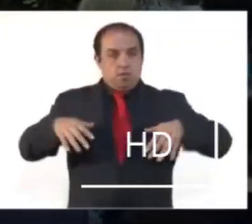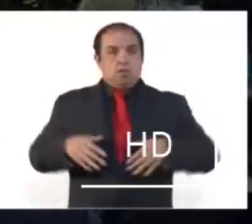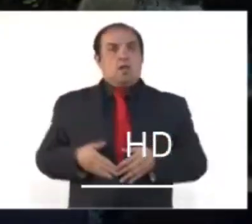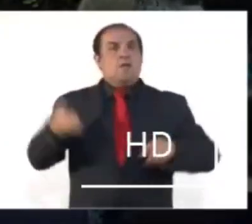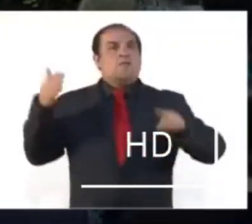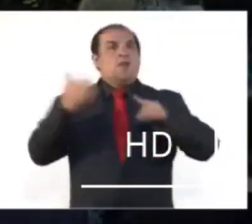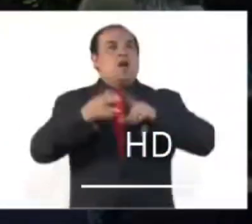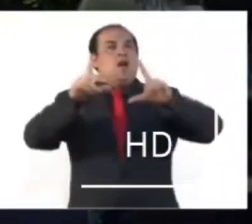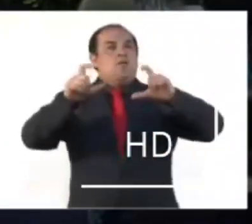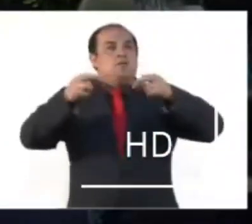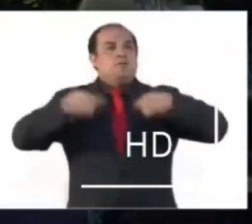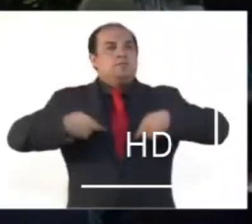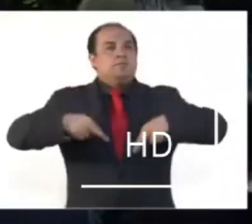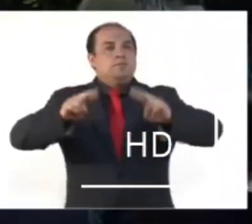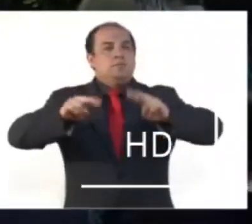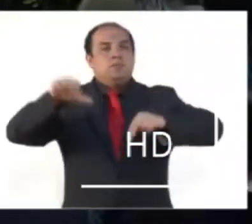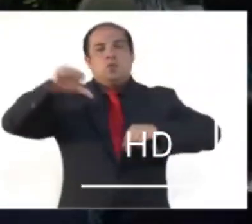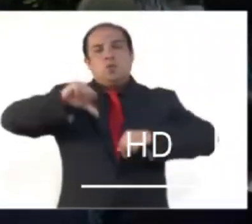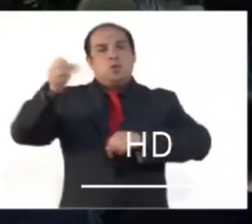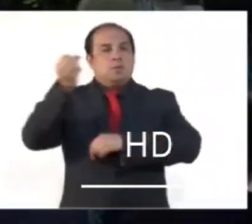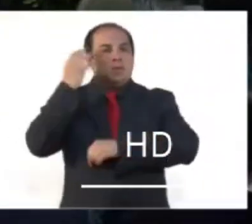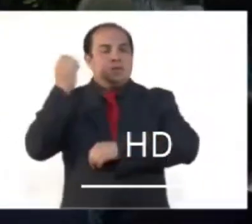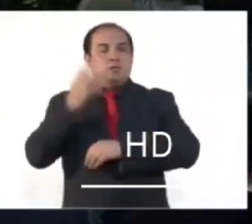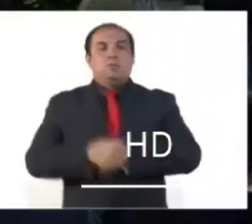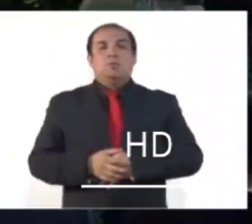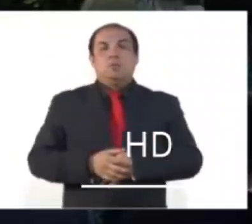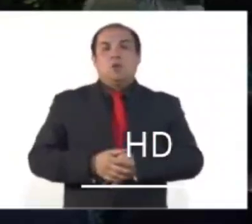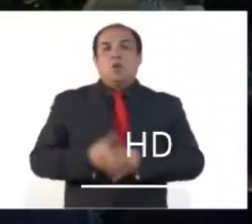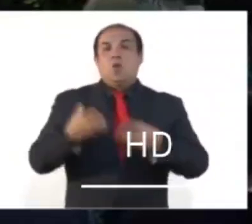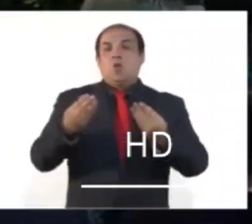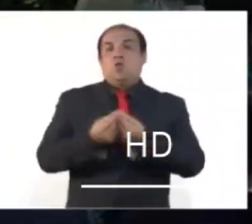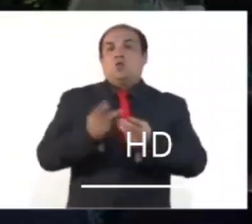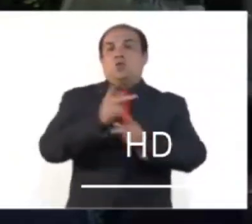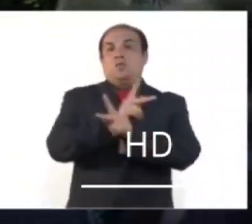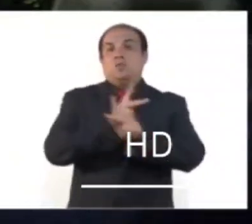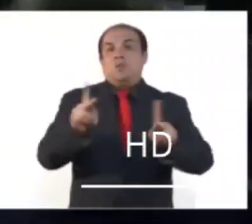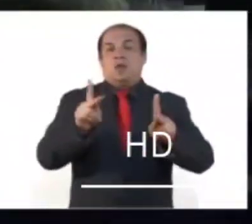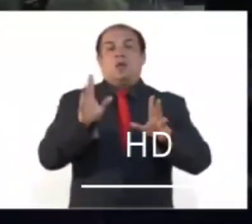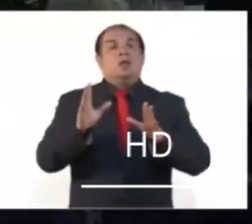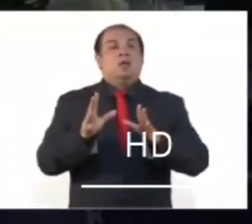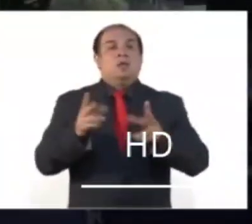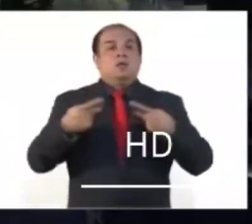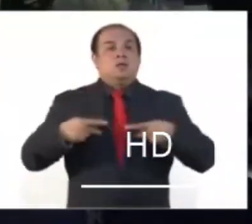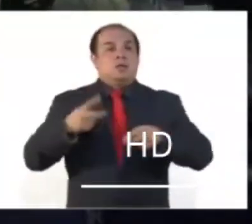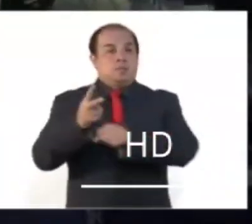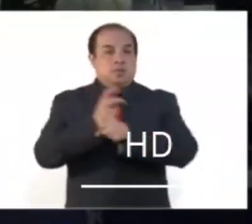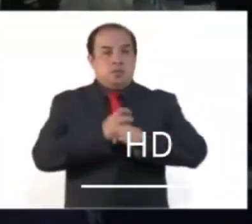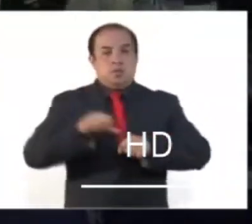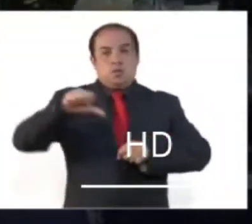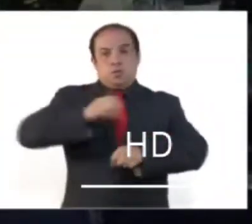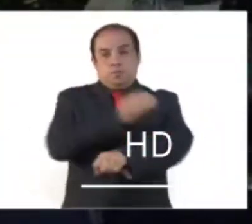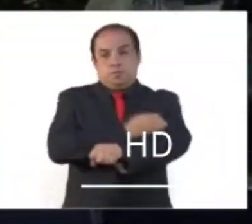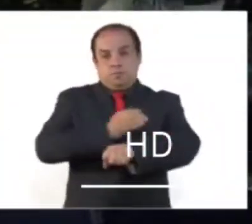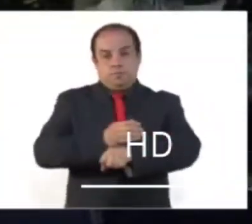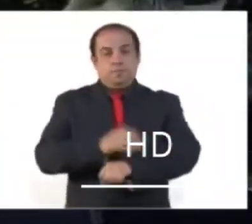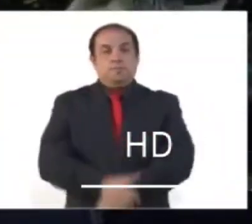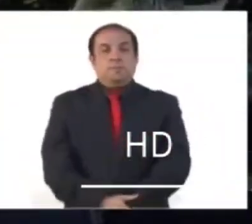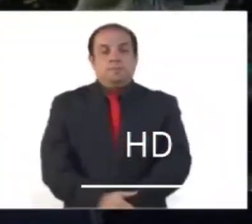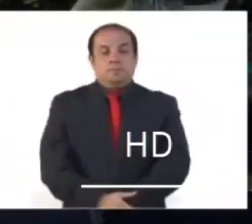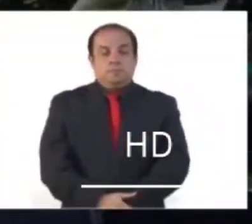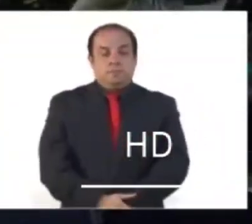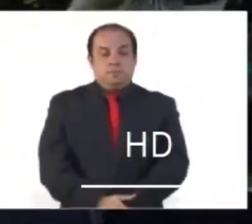toma de una fotografía representativa de este acto con todas y todos los invitados especiales que nos acompañan en este acto, por